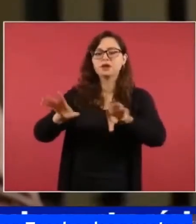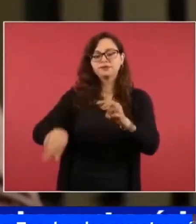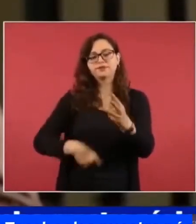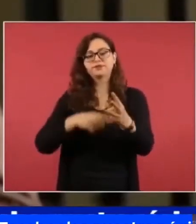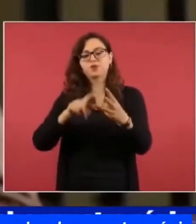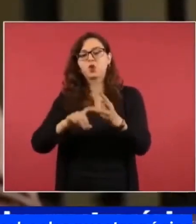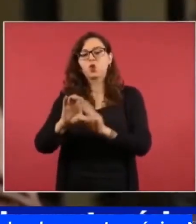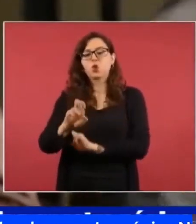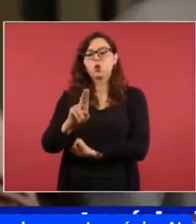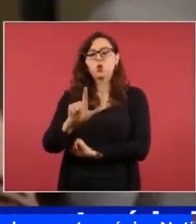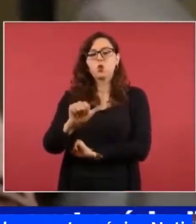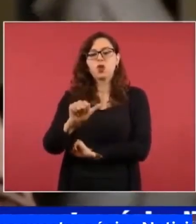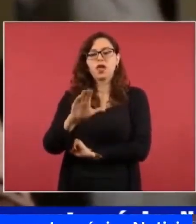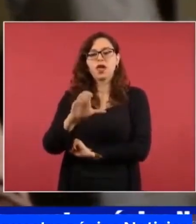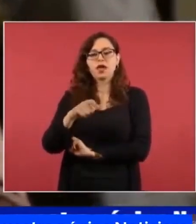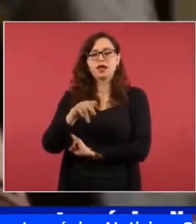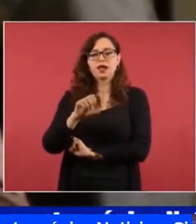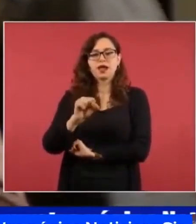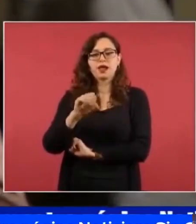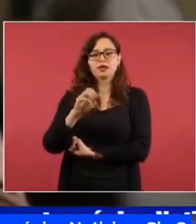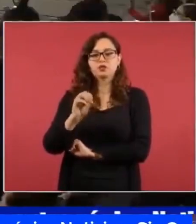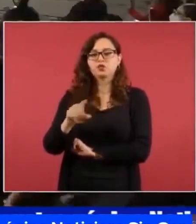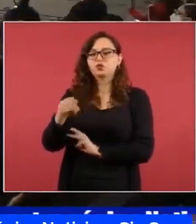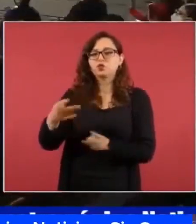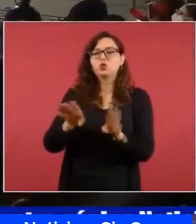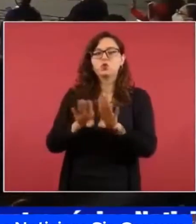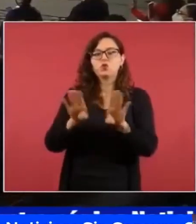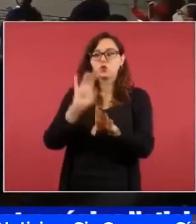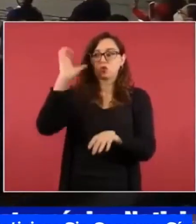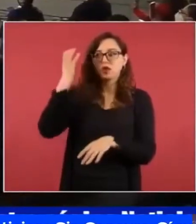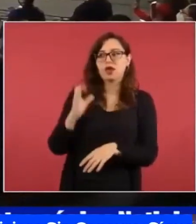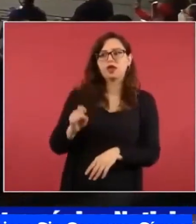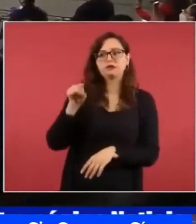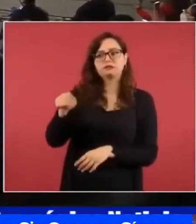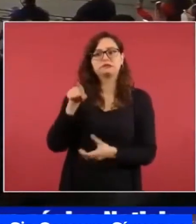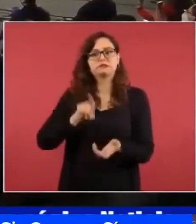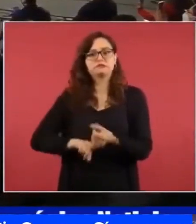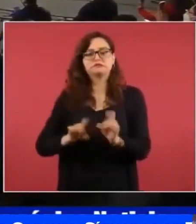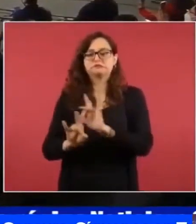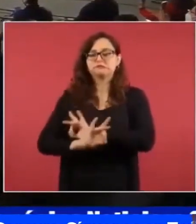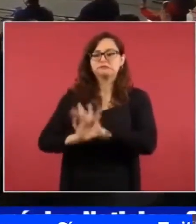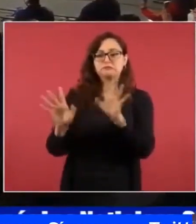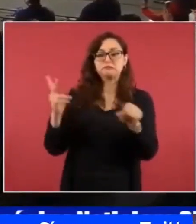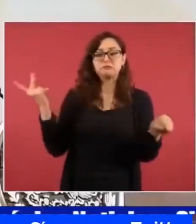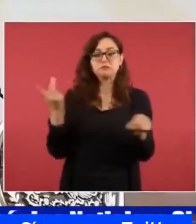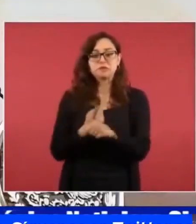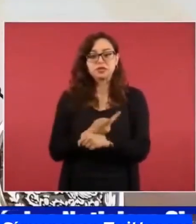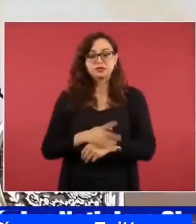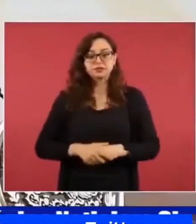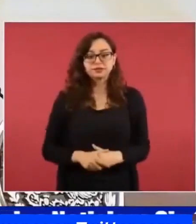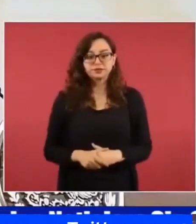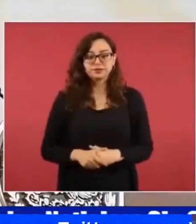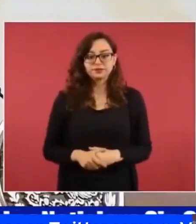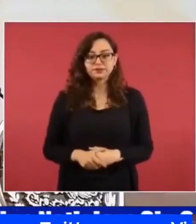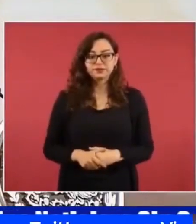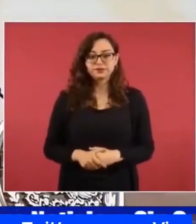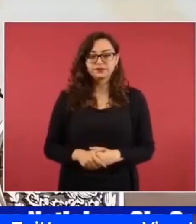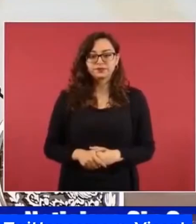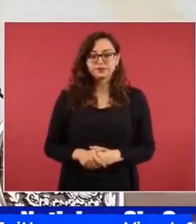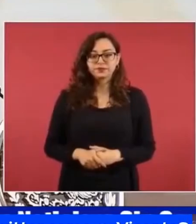¿Cuál es su versión y cuál es la realidad? Pues es cierto, hubo un